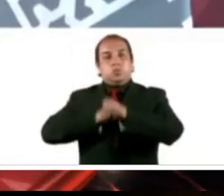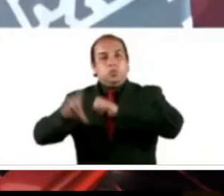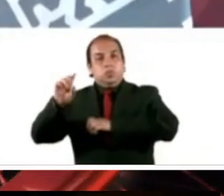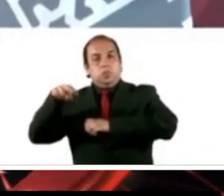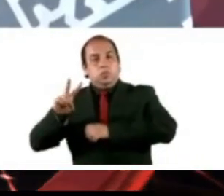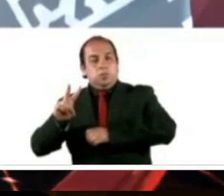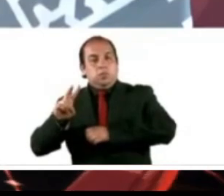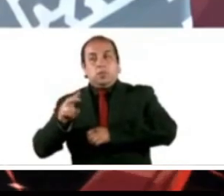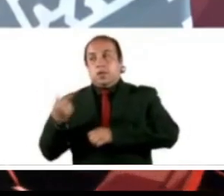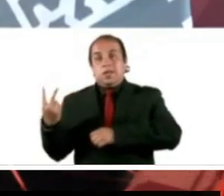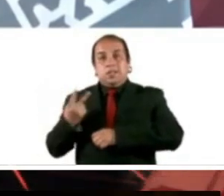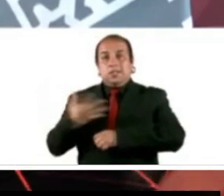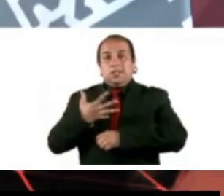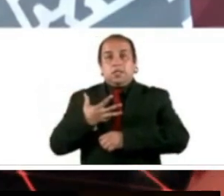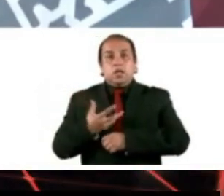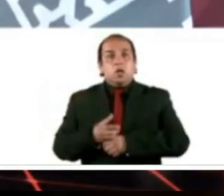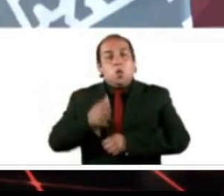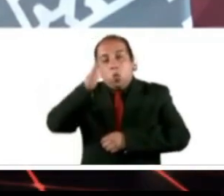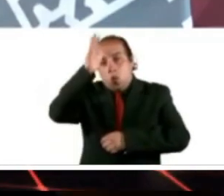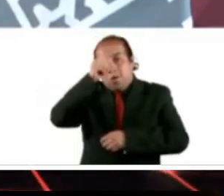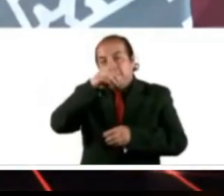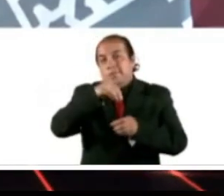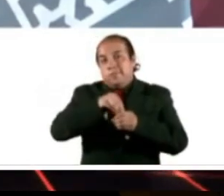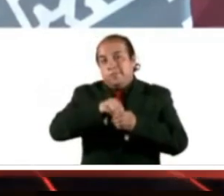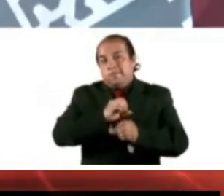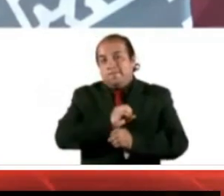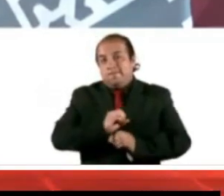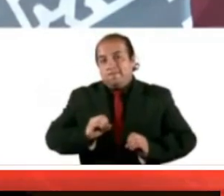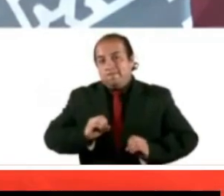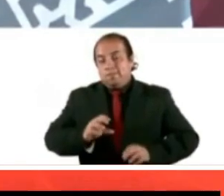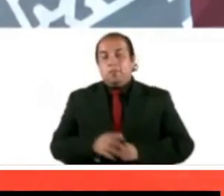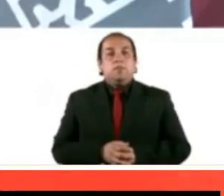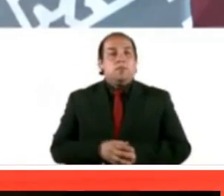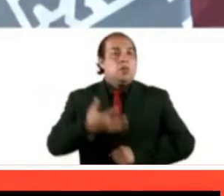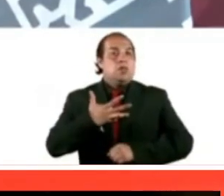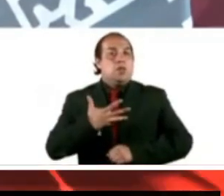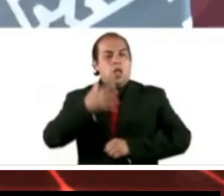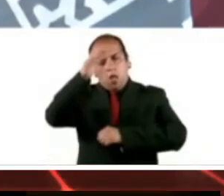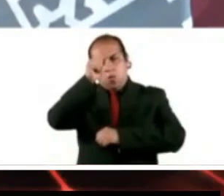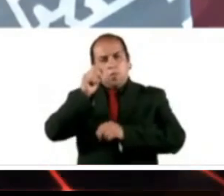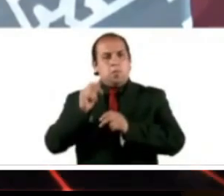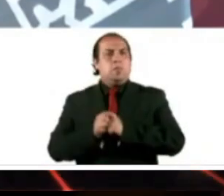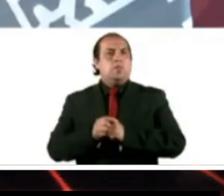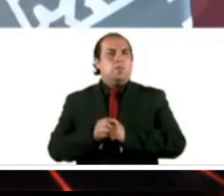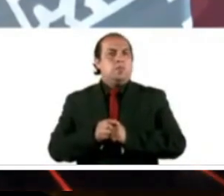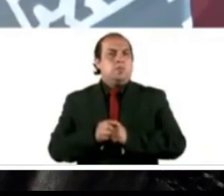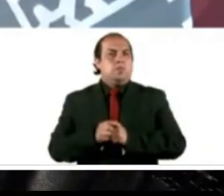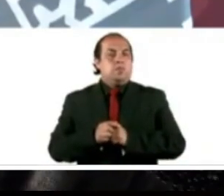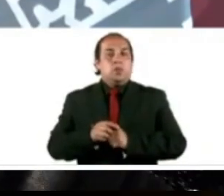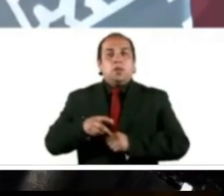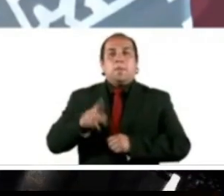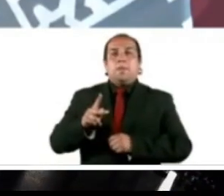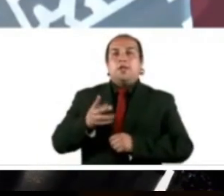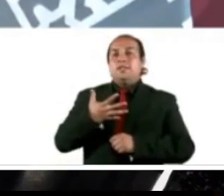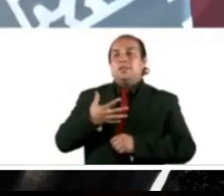Entonces, evidentemente, hay un sesgo político en lo que están haciendo. No es algo técnico, hay un sesgo político.